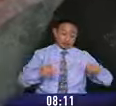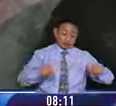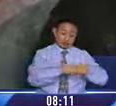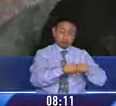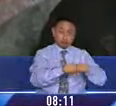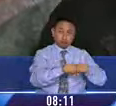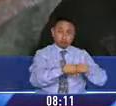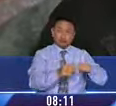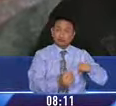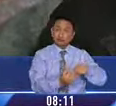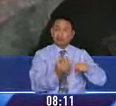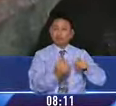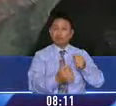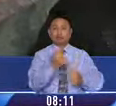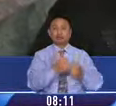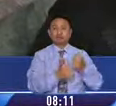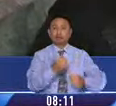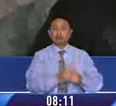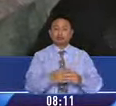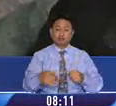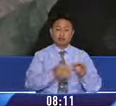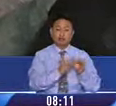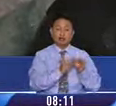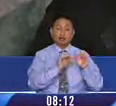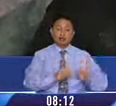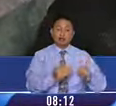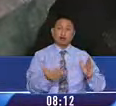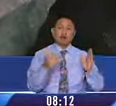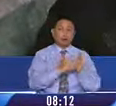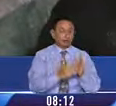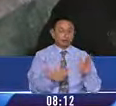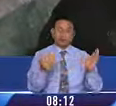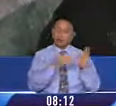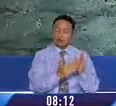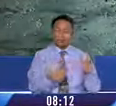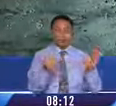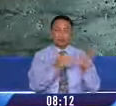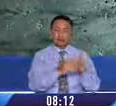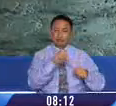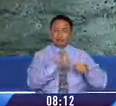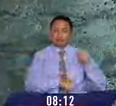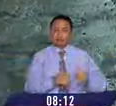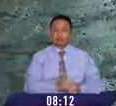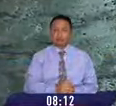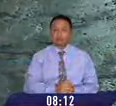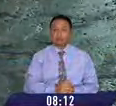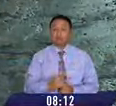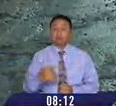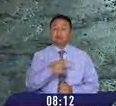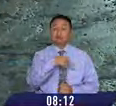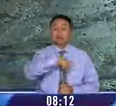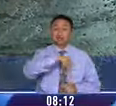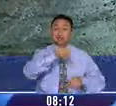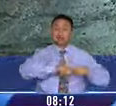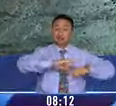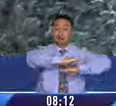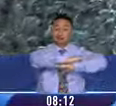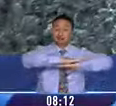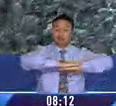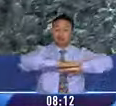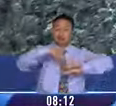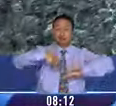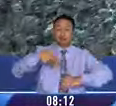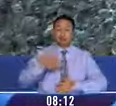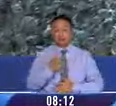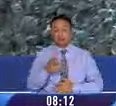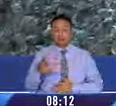desde ahí es el problema. Vienen, lo arreglan un poquito y otra vez es la misma cosa. Se han formado varios baches y por el miedo a los accidentes, los